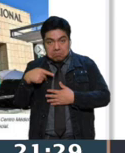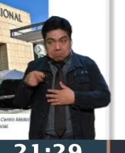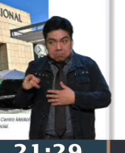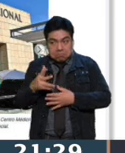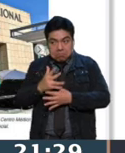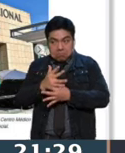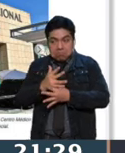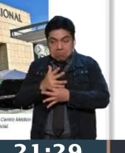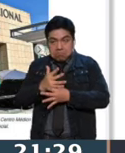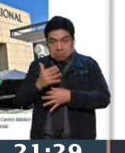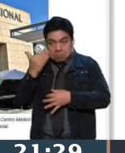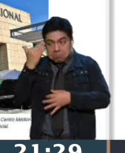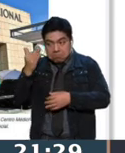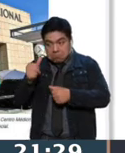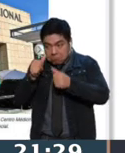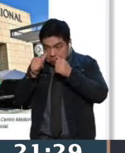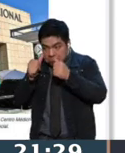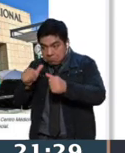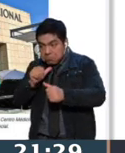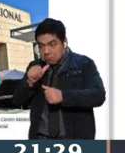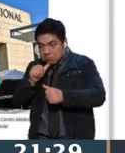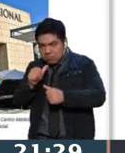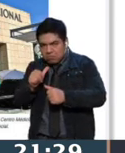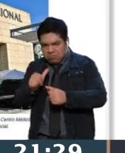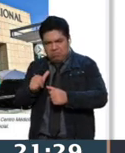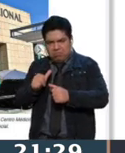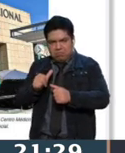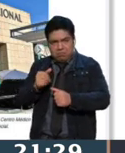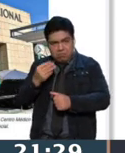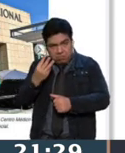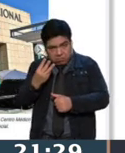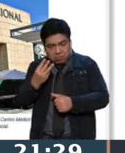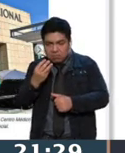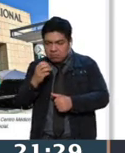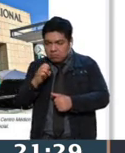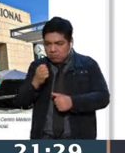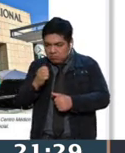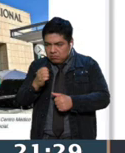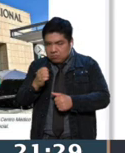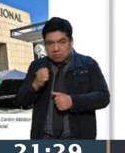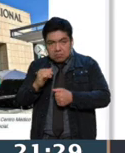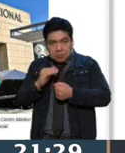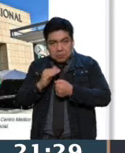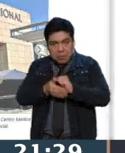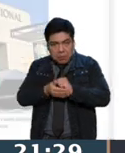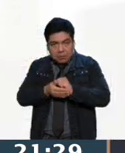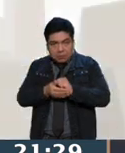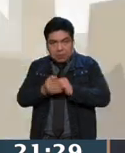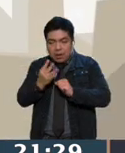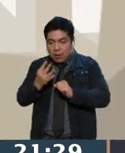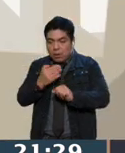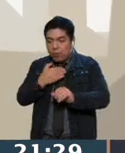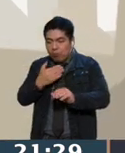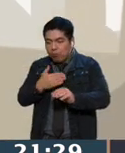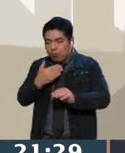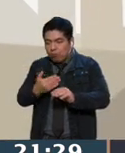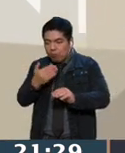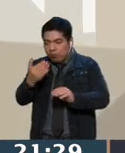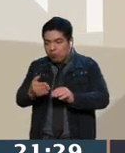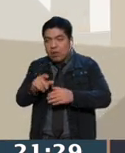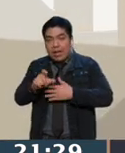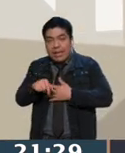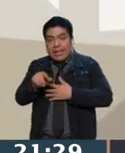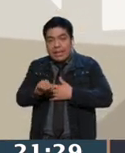Reforma, tardó en ser atendida, no fue así. El 3 de enero terminó 4 ciclos de